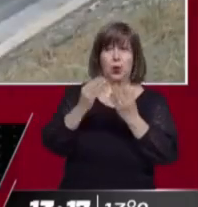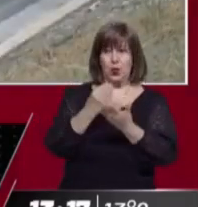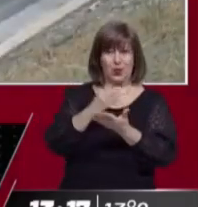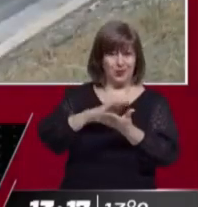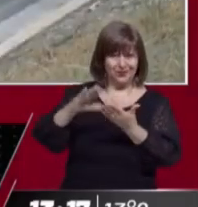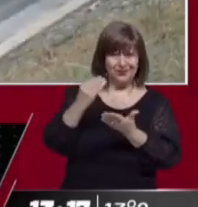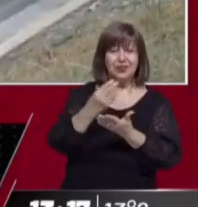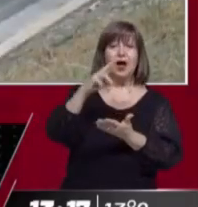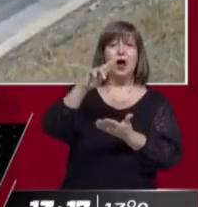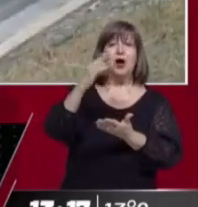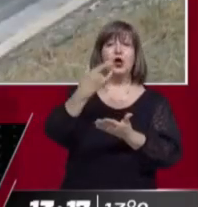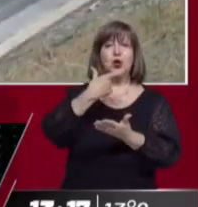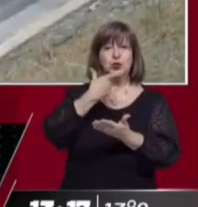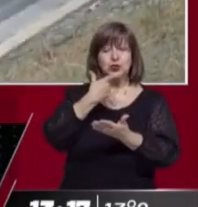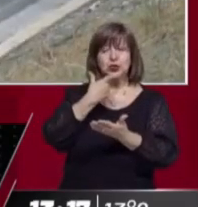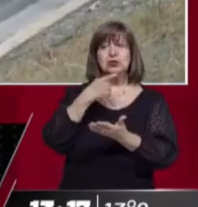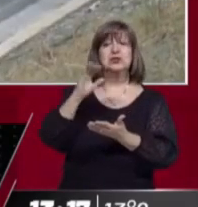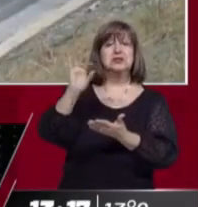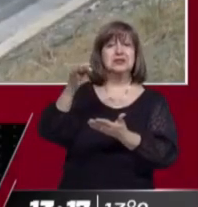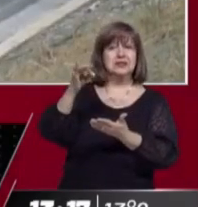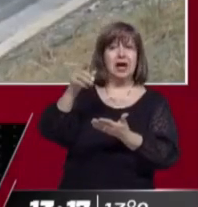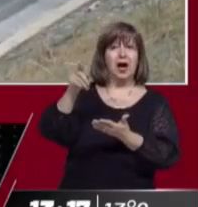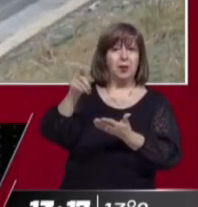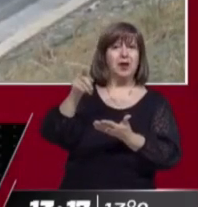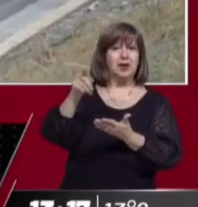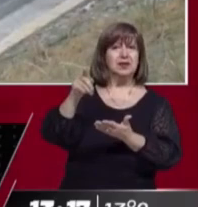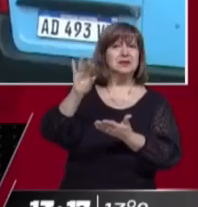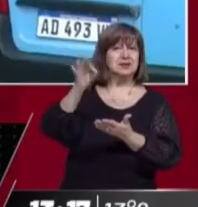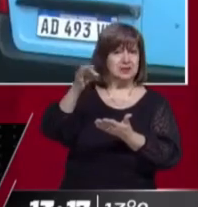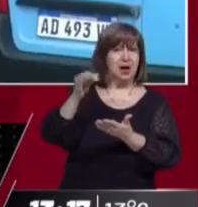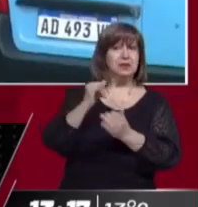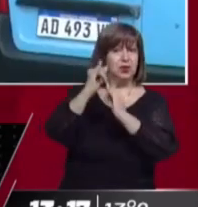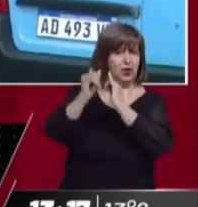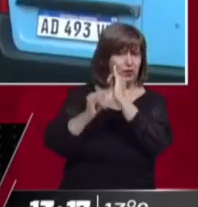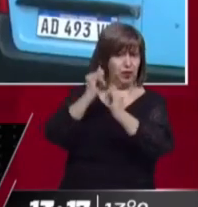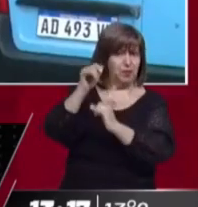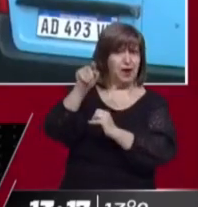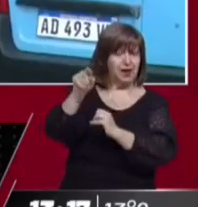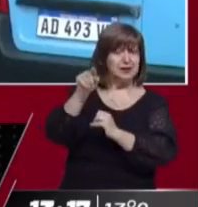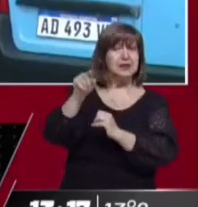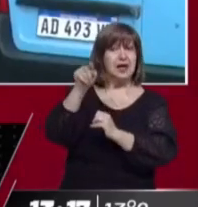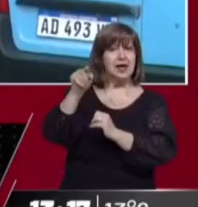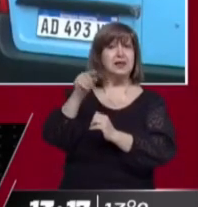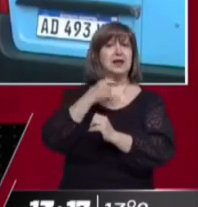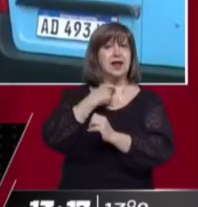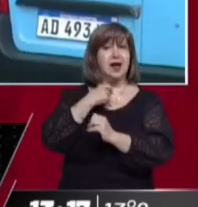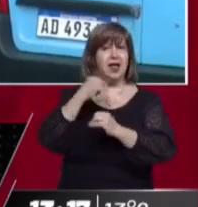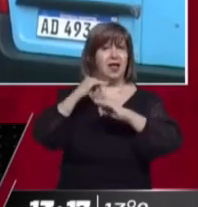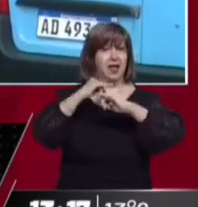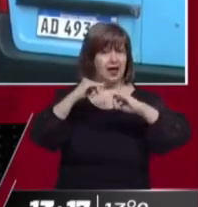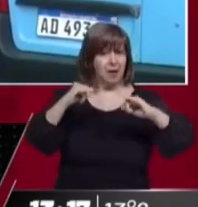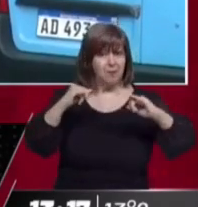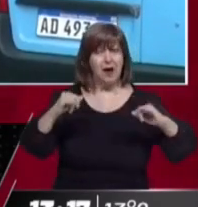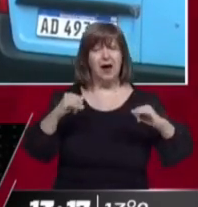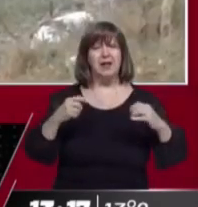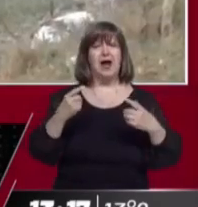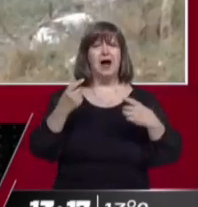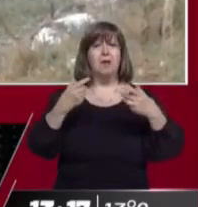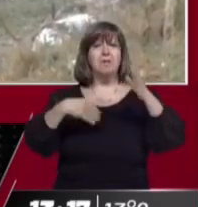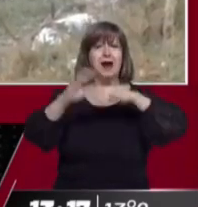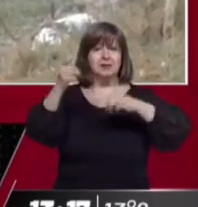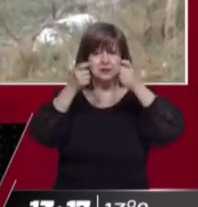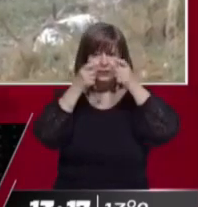ha verdaderamente sé que ha tomado este tema con con toda intensidad están ampliando las campañas están empezando a hacer